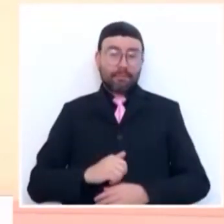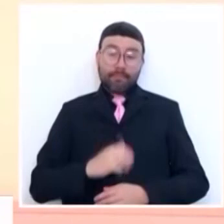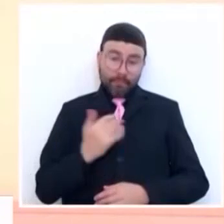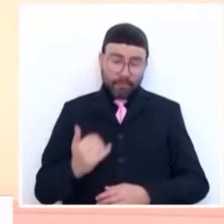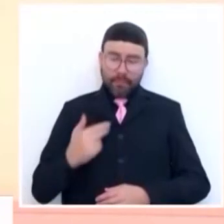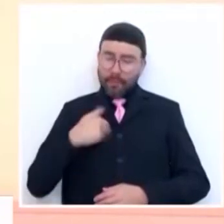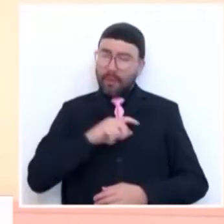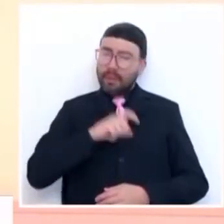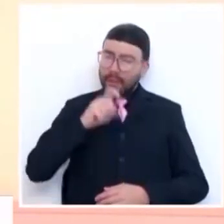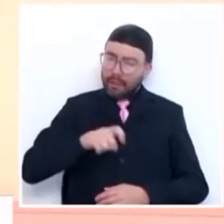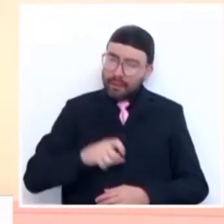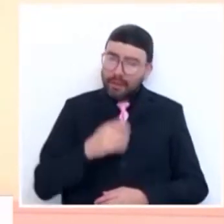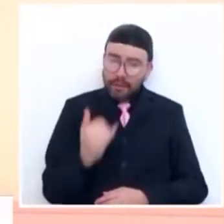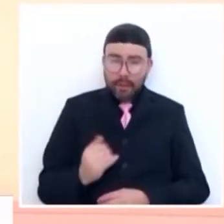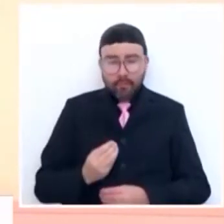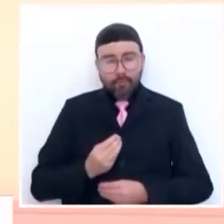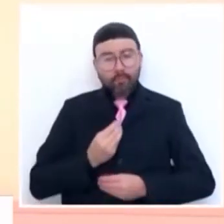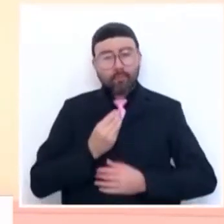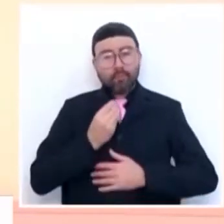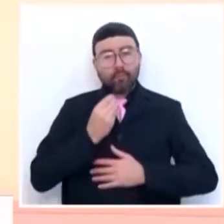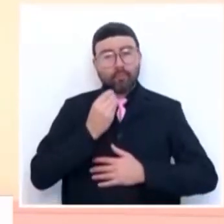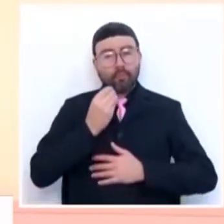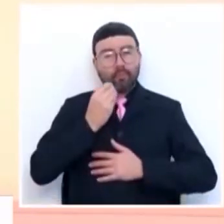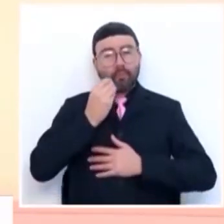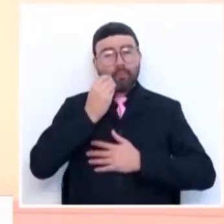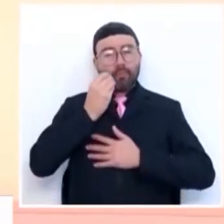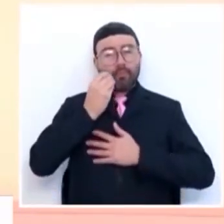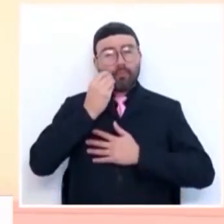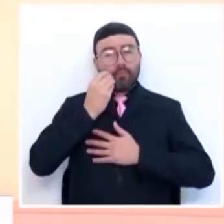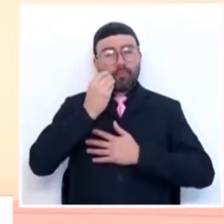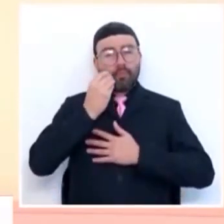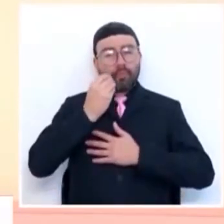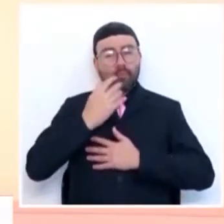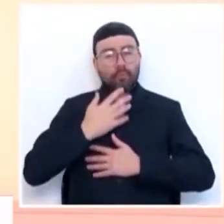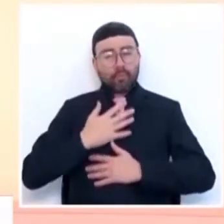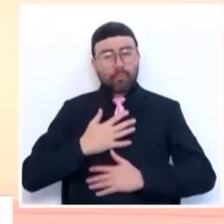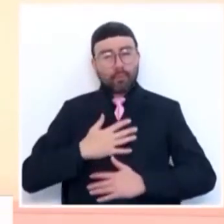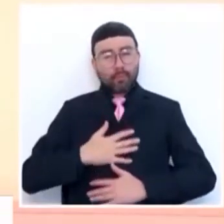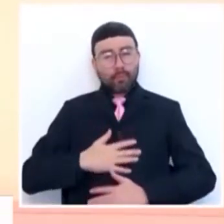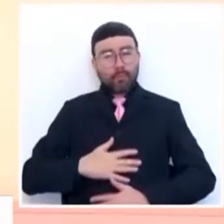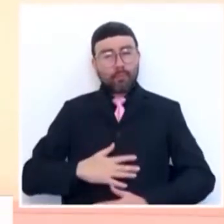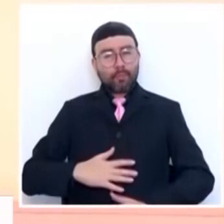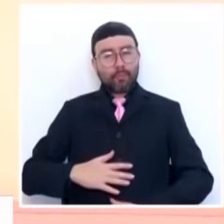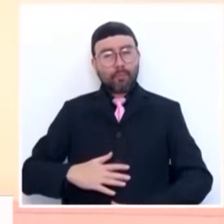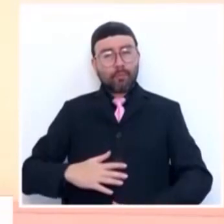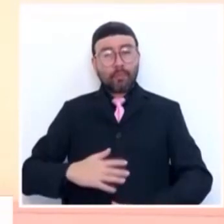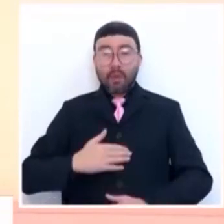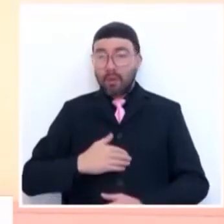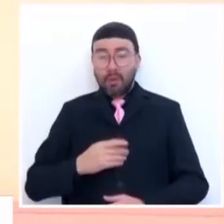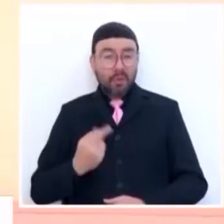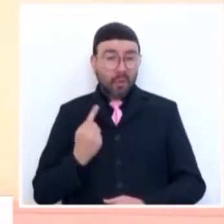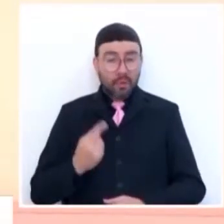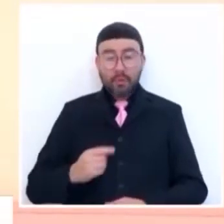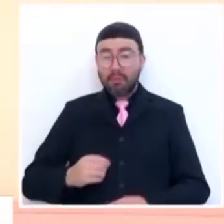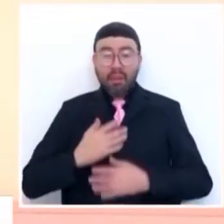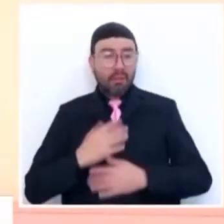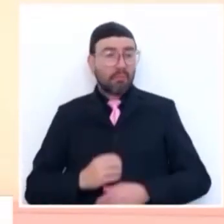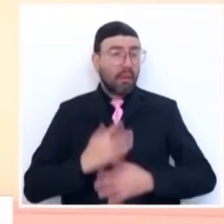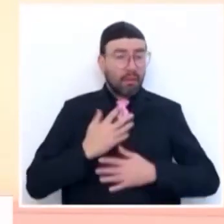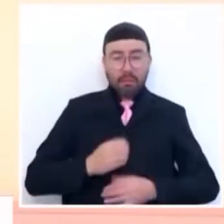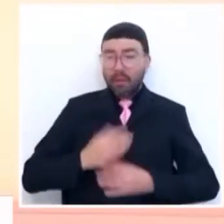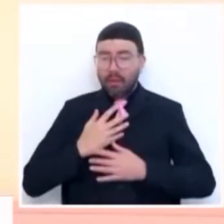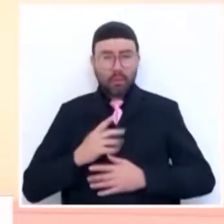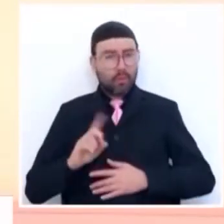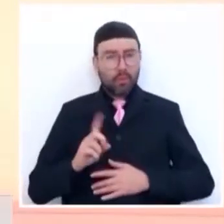adecuada que de verdad garantice que nos estemos alimentando con el aire y no solo sobreviviendo con el aire.